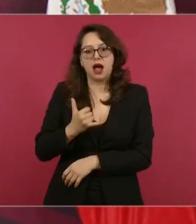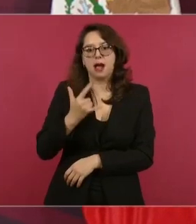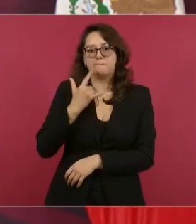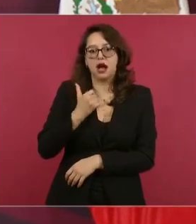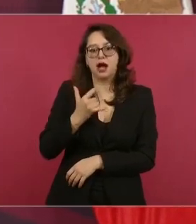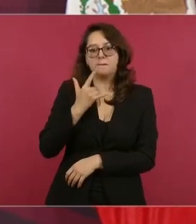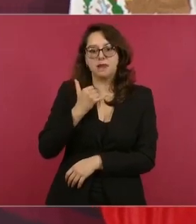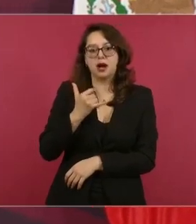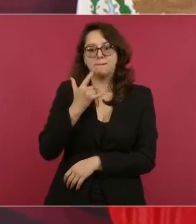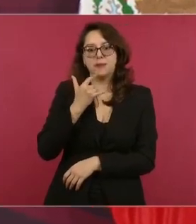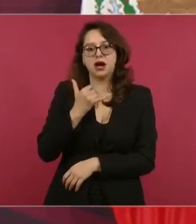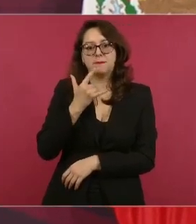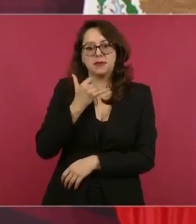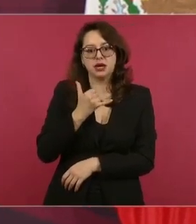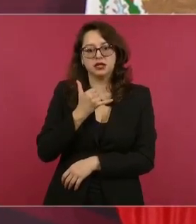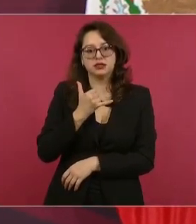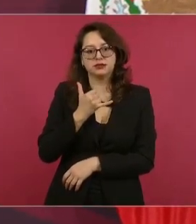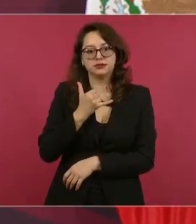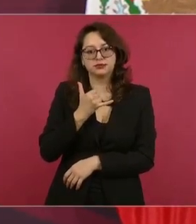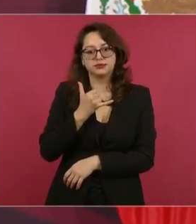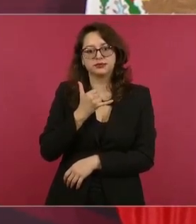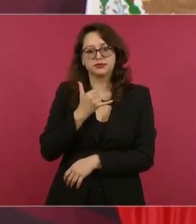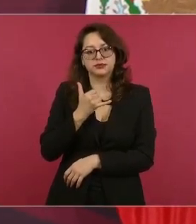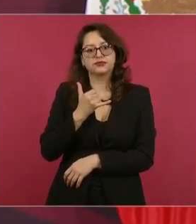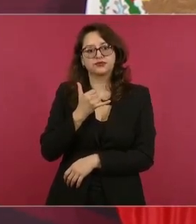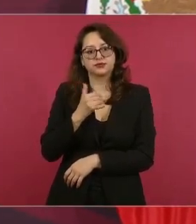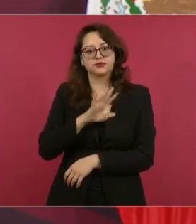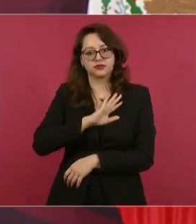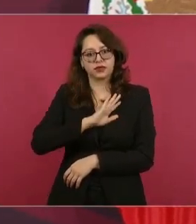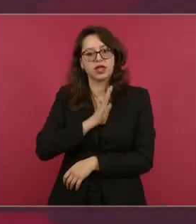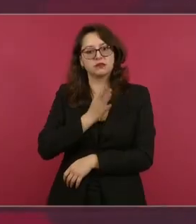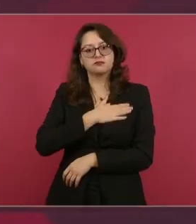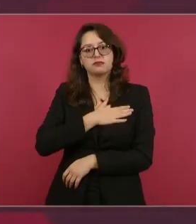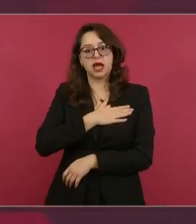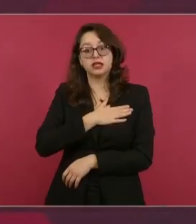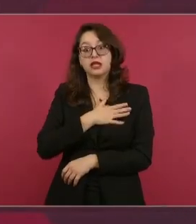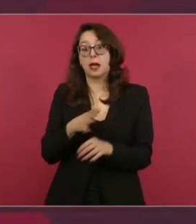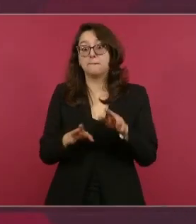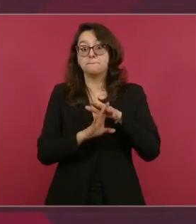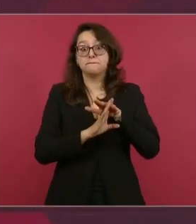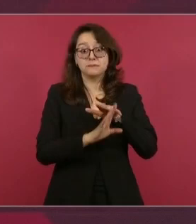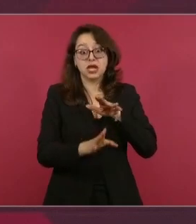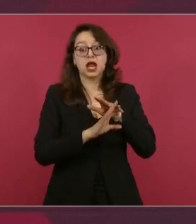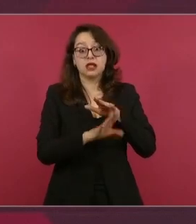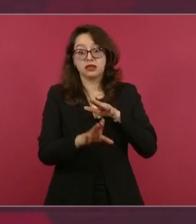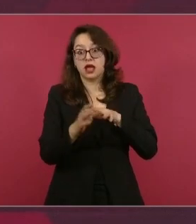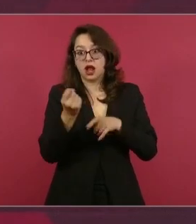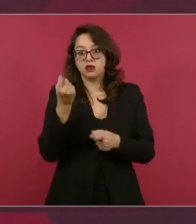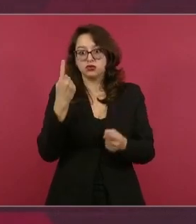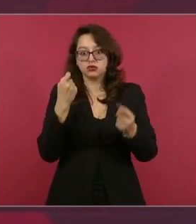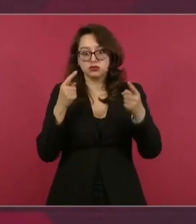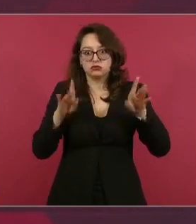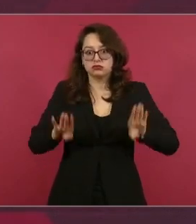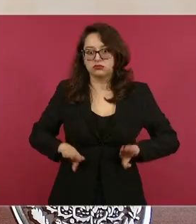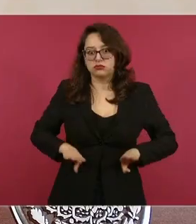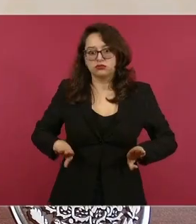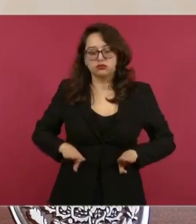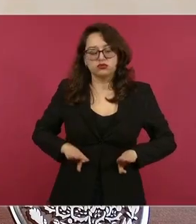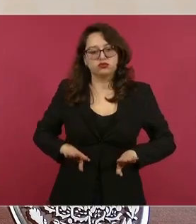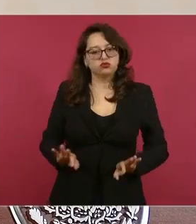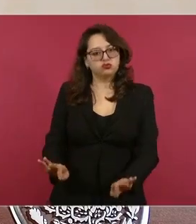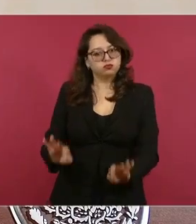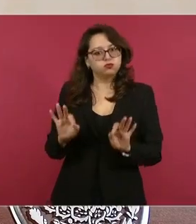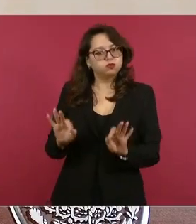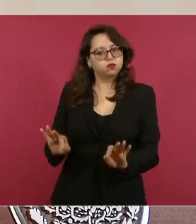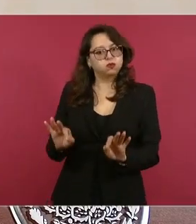los migrantes españoles son ejemplares y que han salido